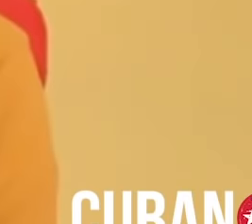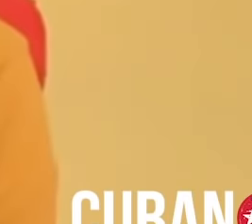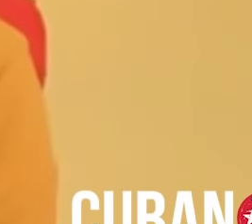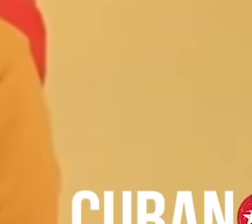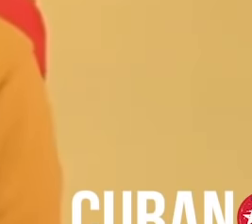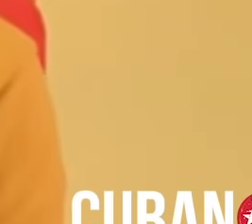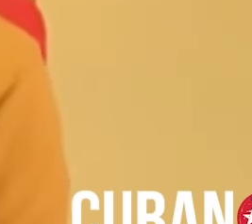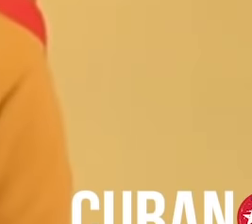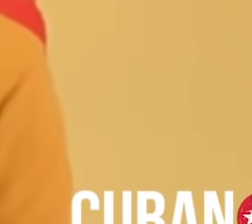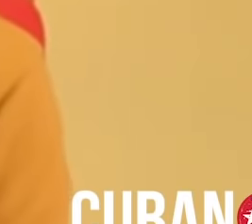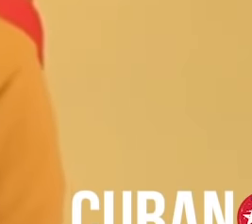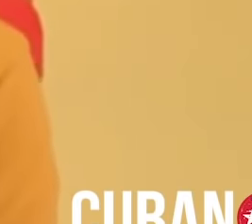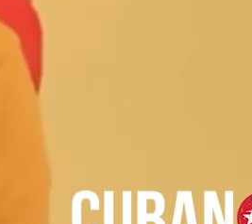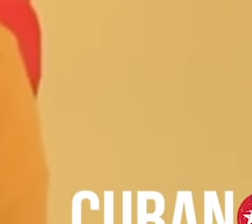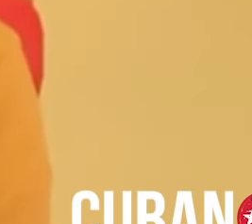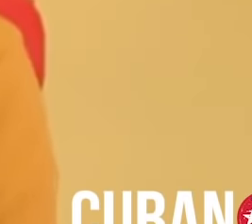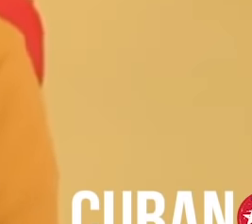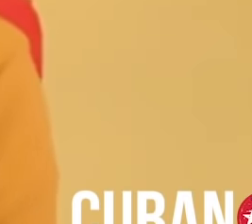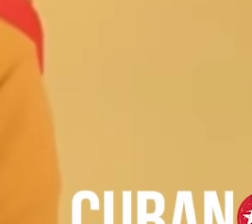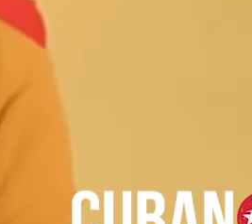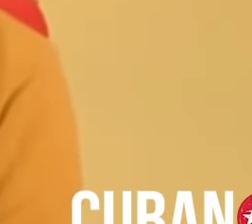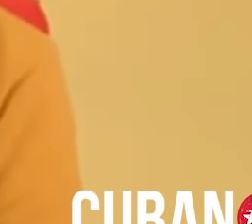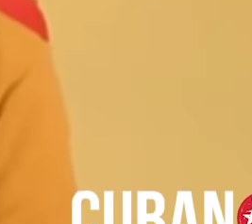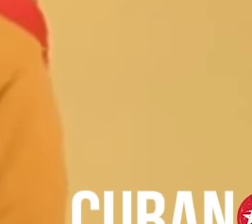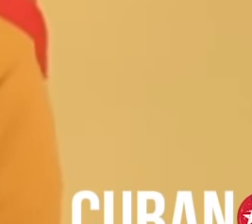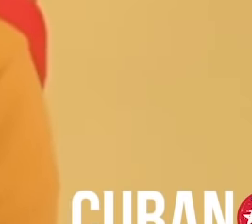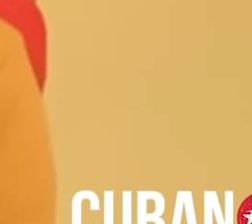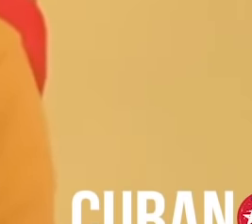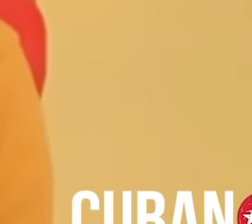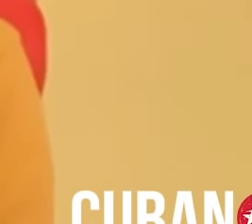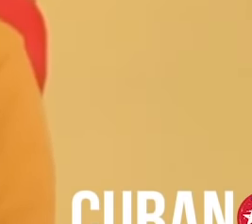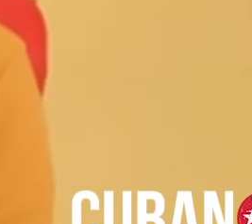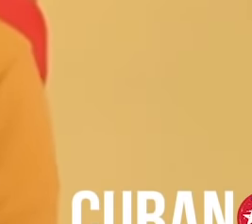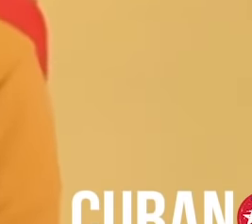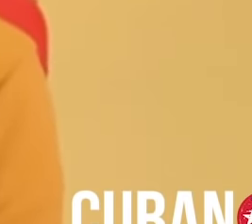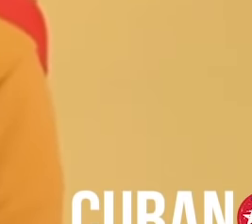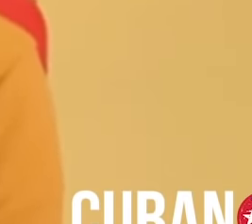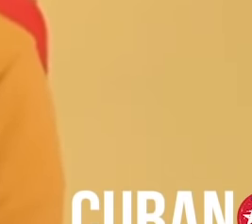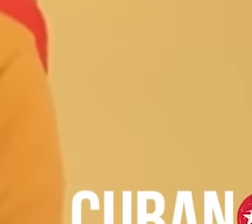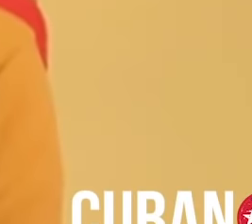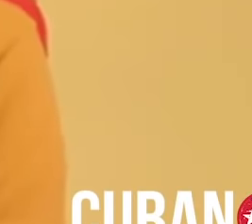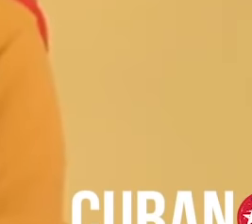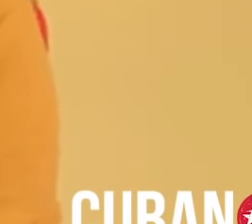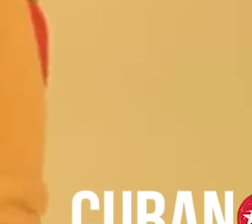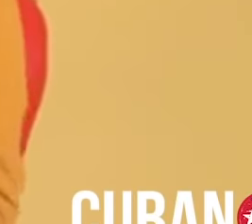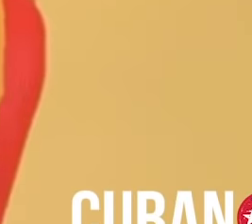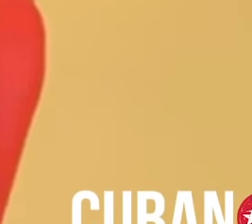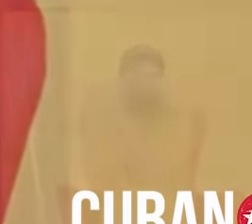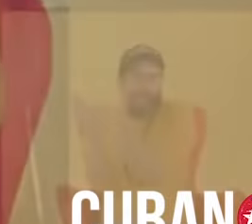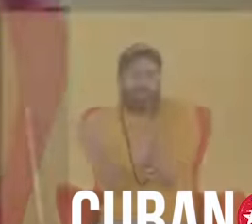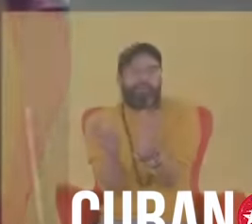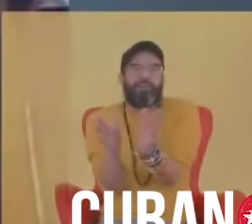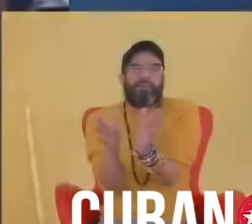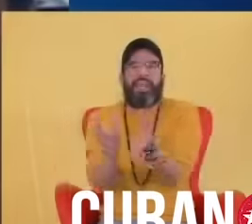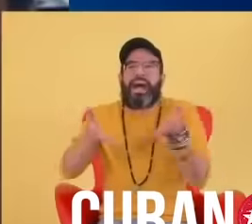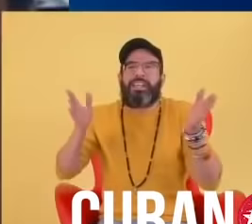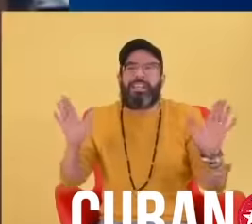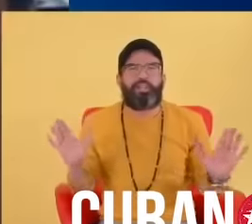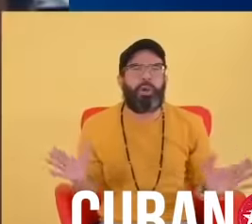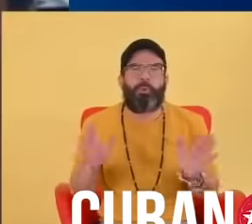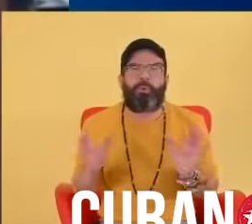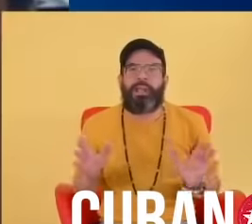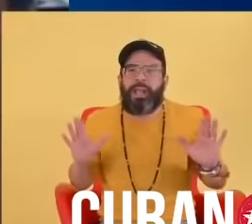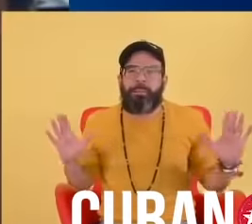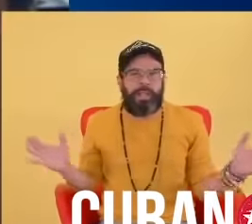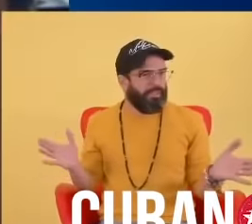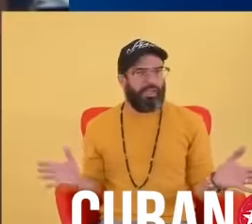quién es, el viejito de la Jutilla y los avestruces, ¿usted se acuerda? El señor avestruz. Bueno, pues este hombre que ha